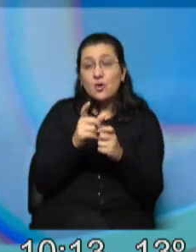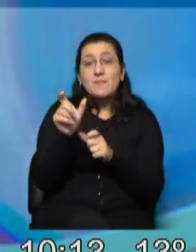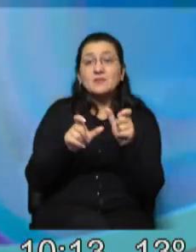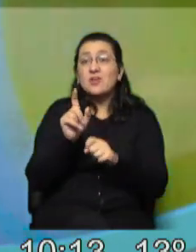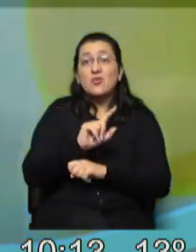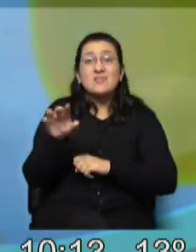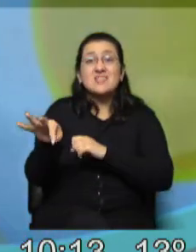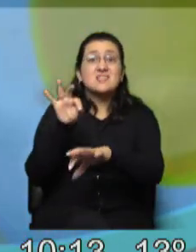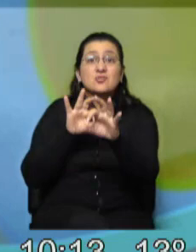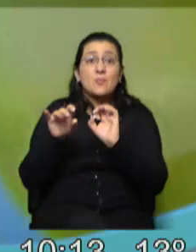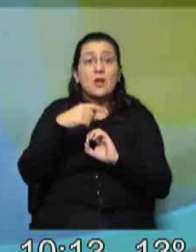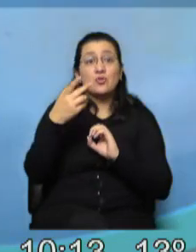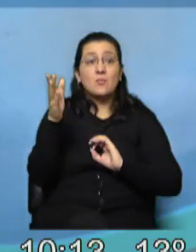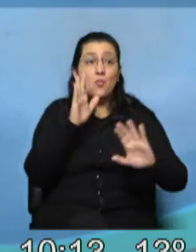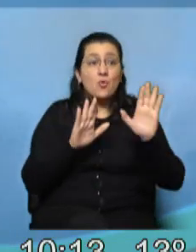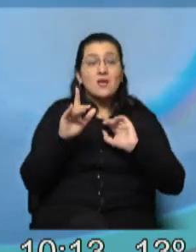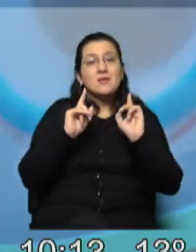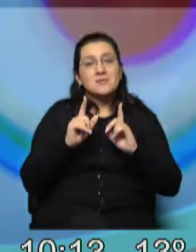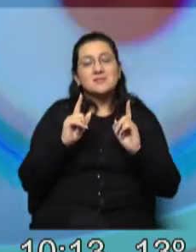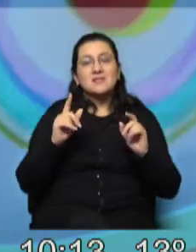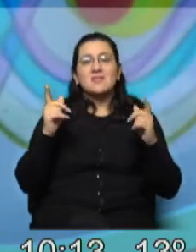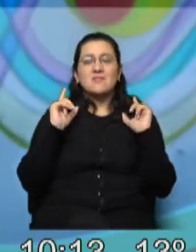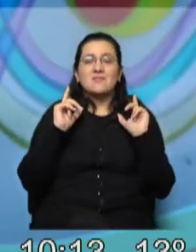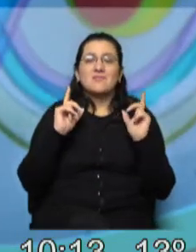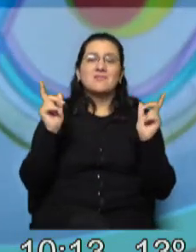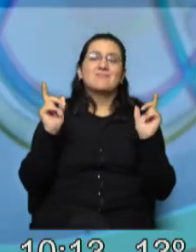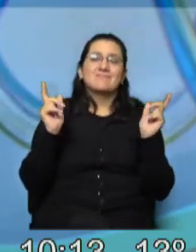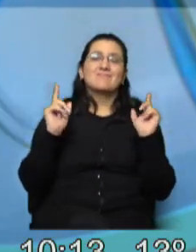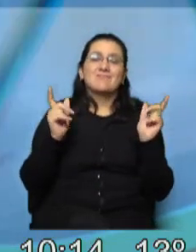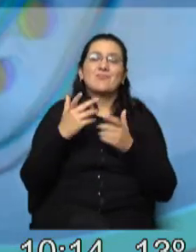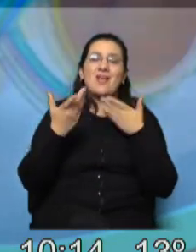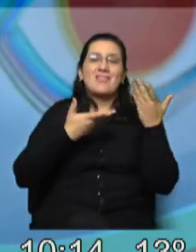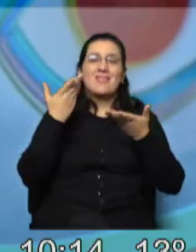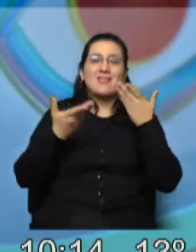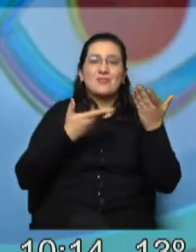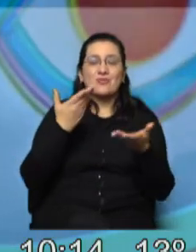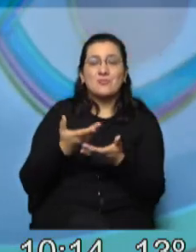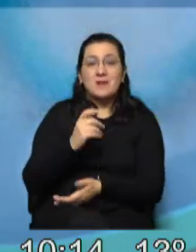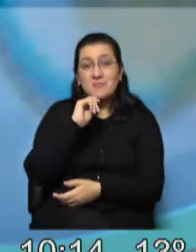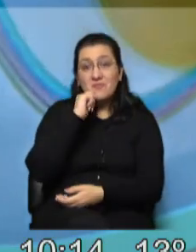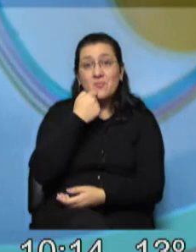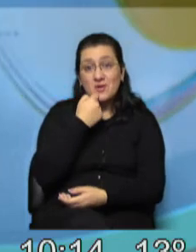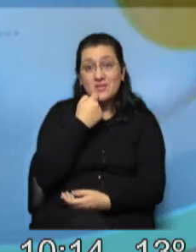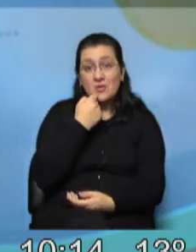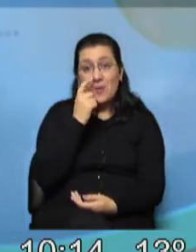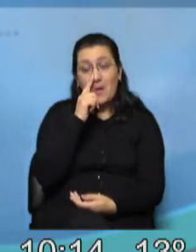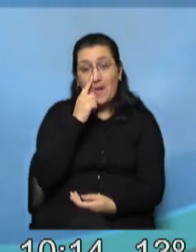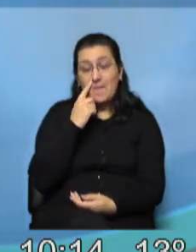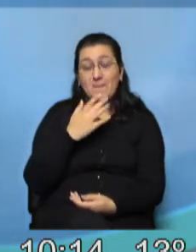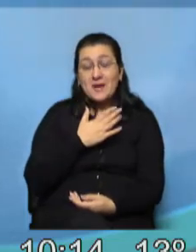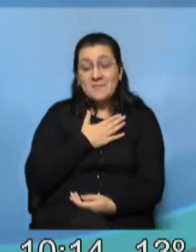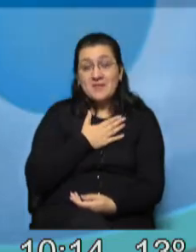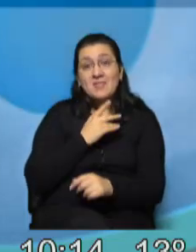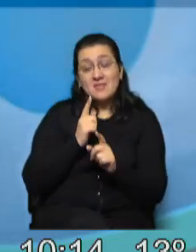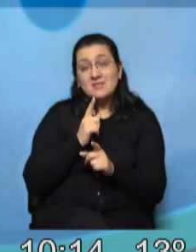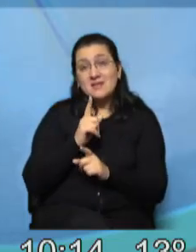afuera y que también se divirtieron cantando. Entonces, para mí me parece que es un mensaje precioso de eso que para mí debería